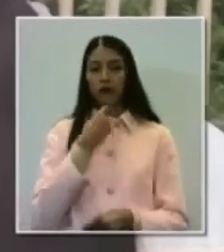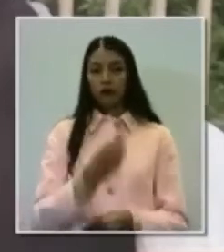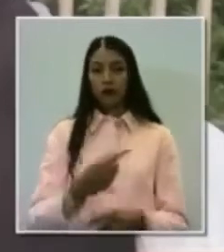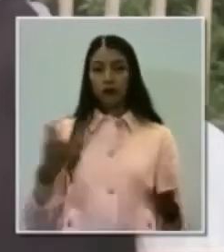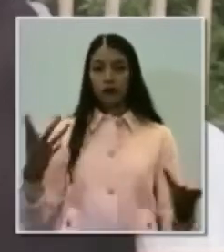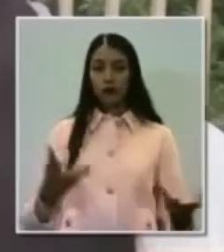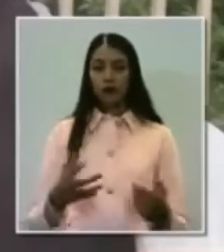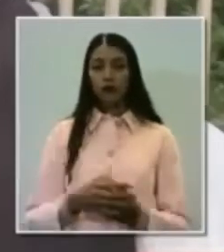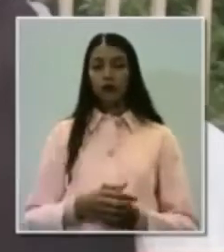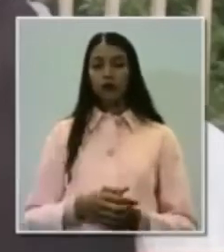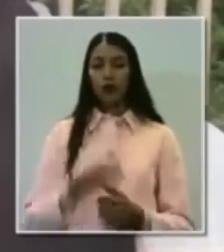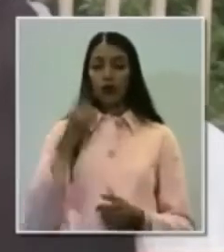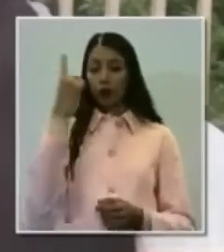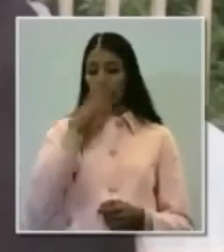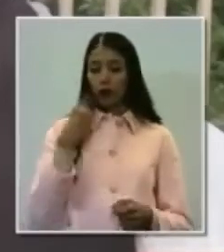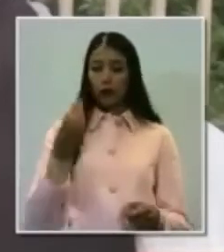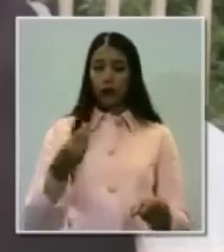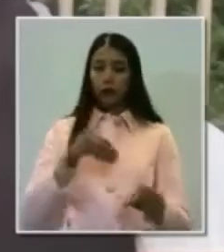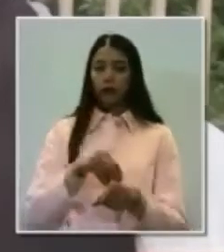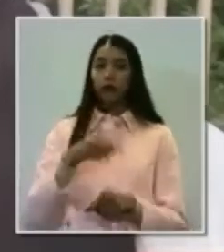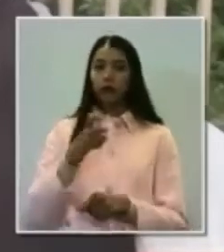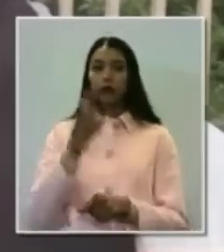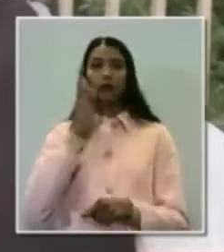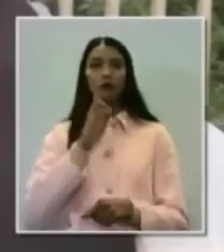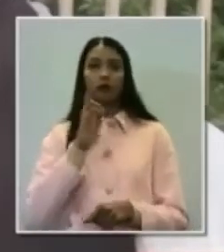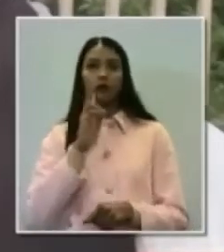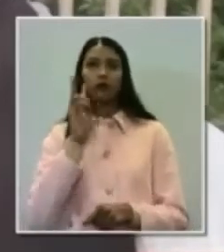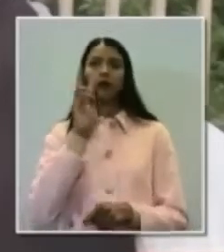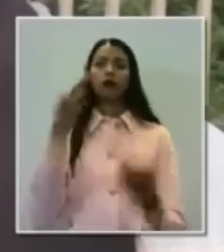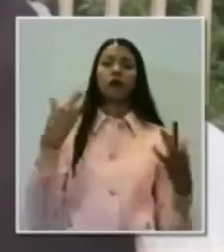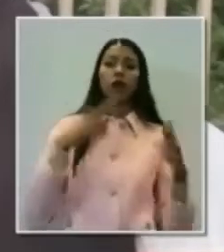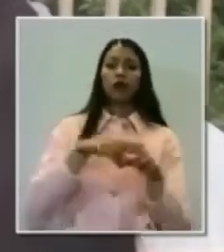asignan esas horas. Por eso es que luego encontramos maestros de